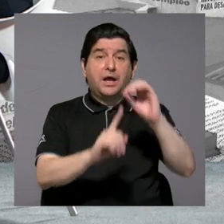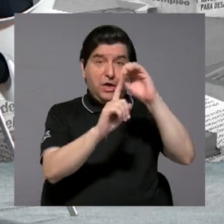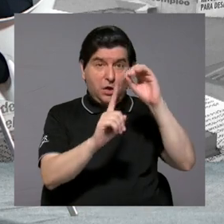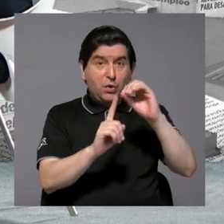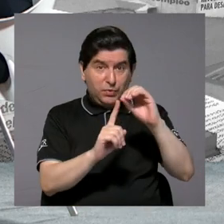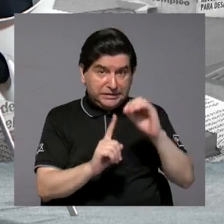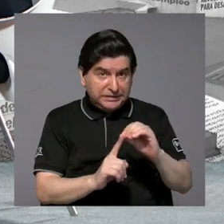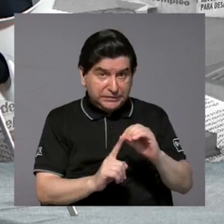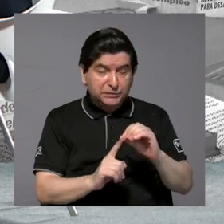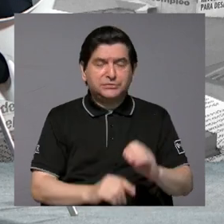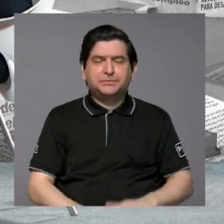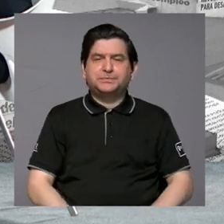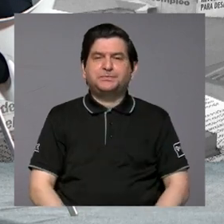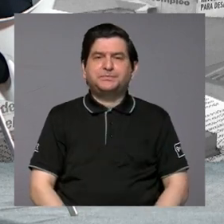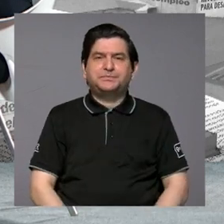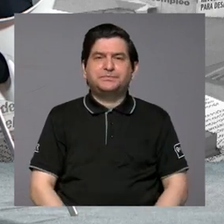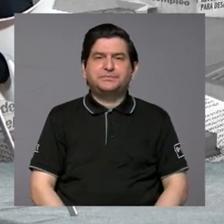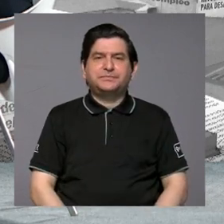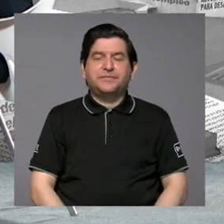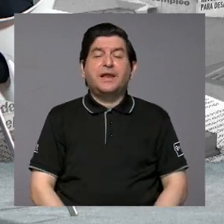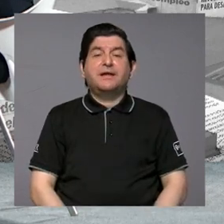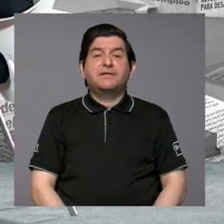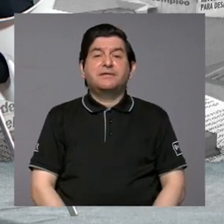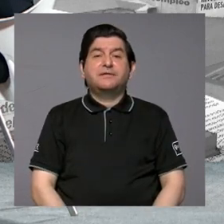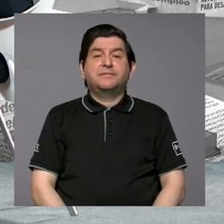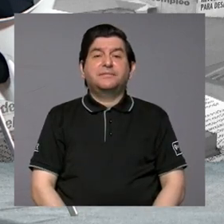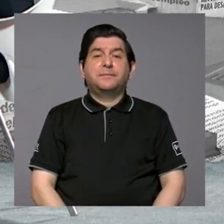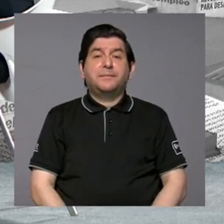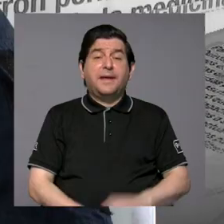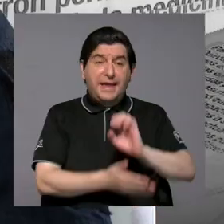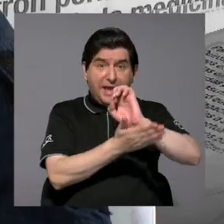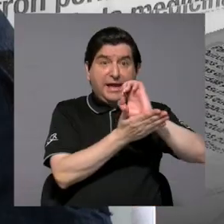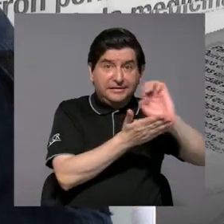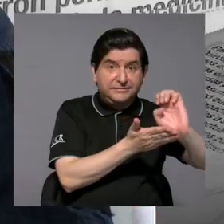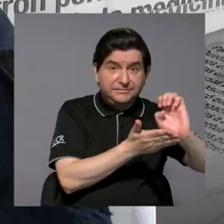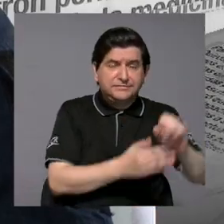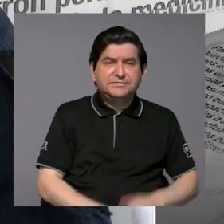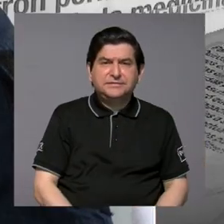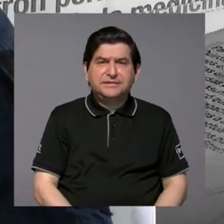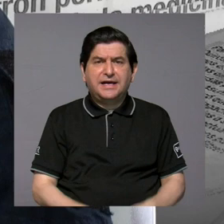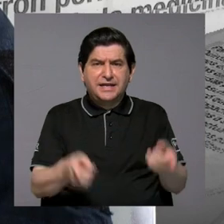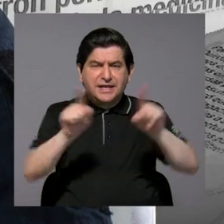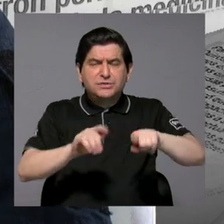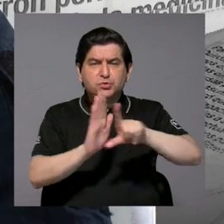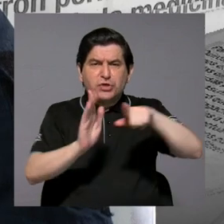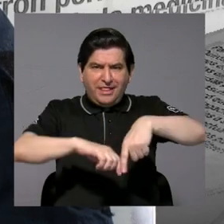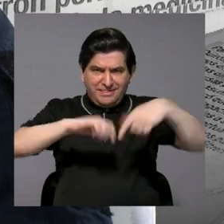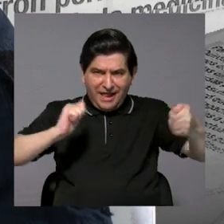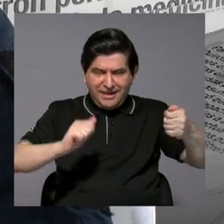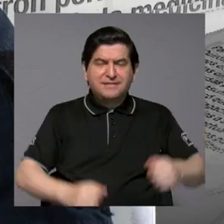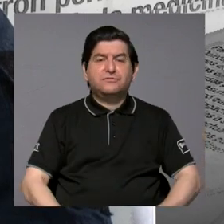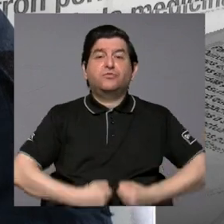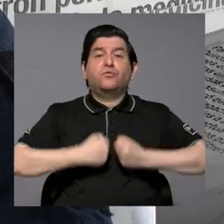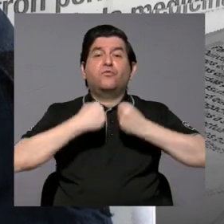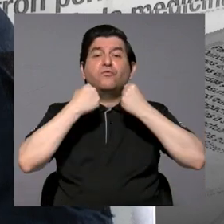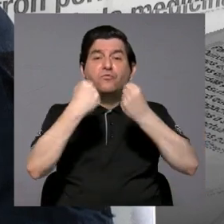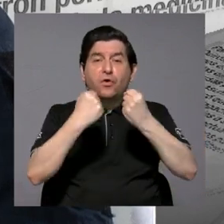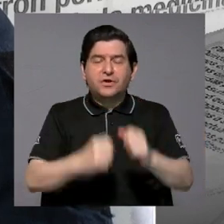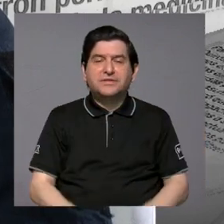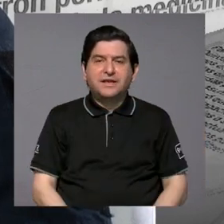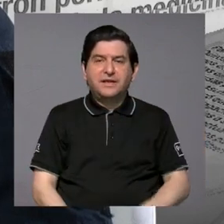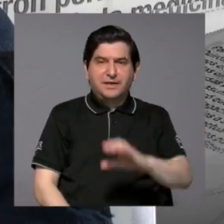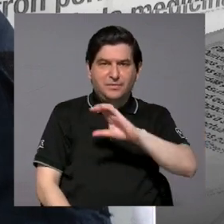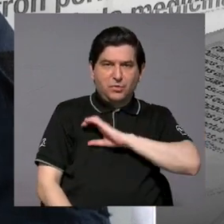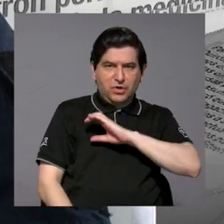Diana dentro de los objetivos tenemos prevenir la incidencia delictiva fortalecer el Binomio